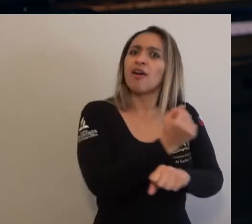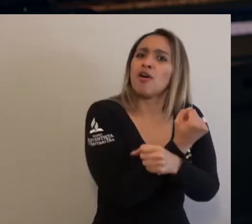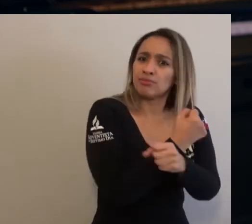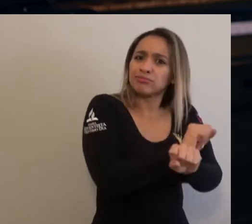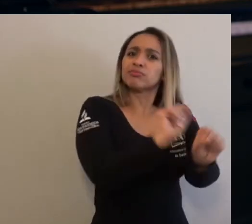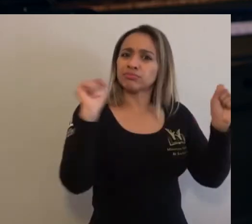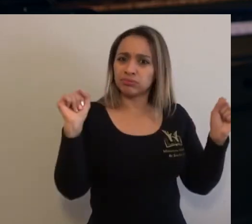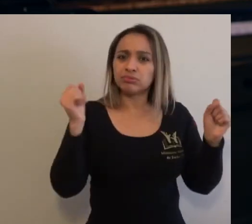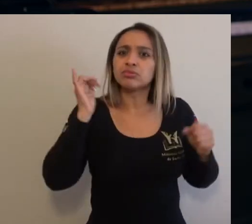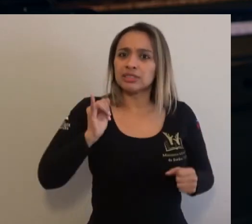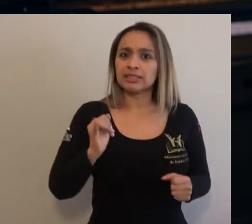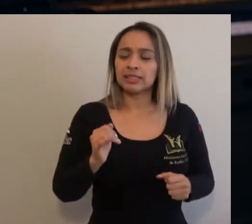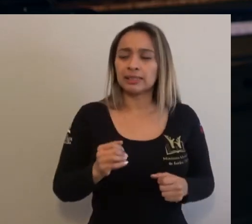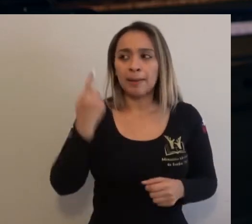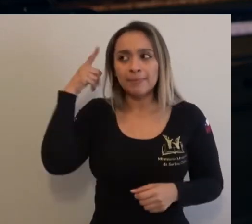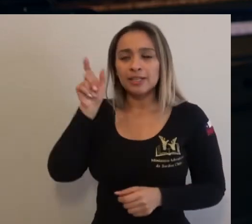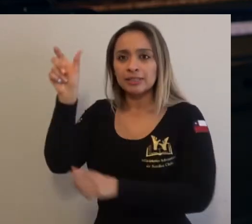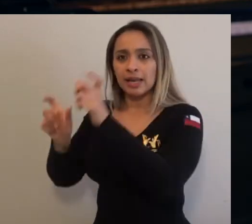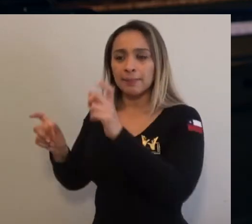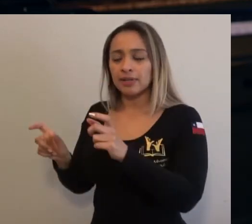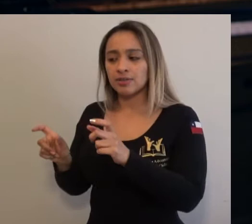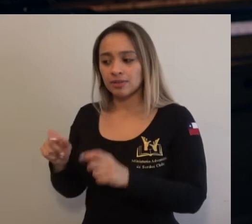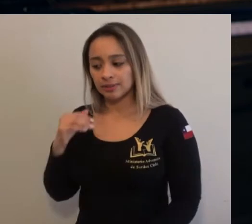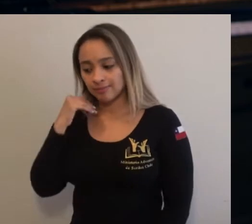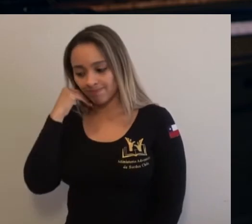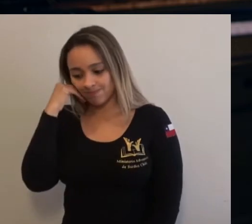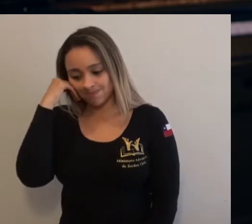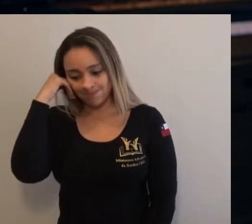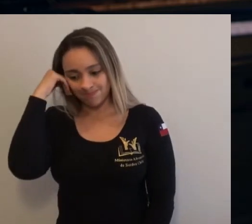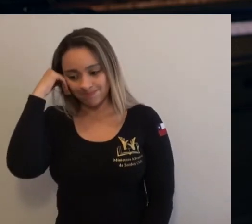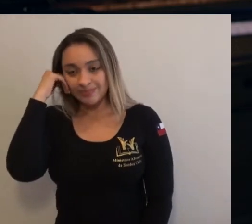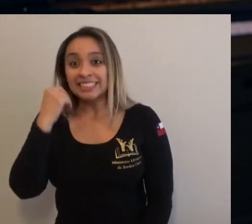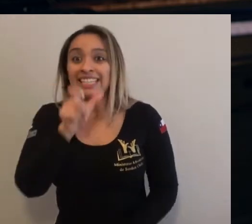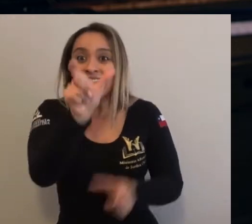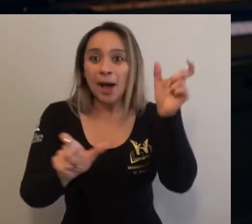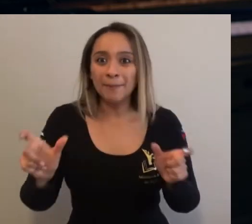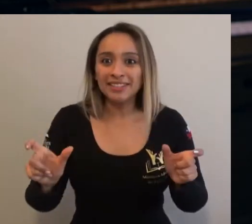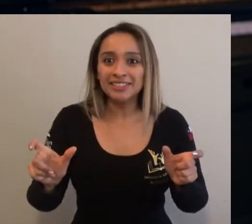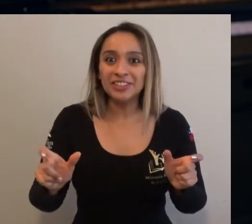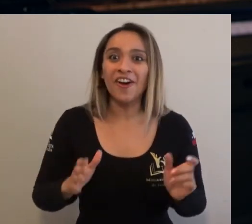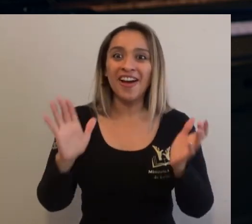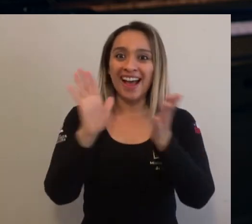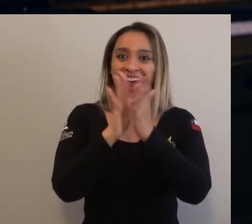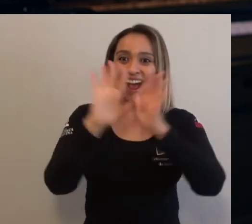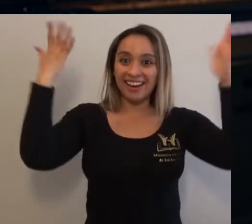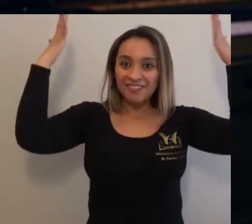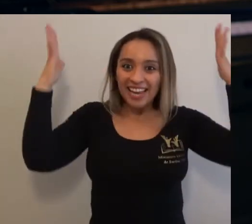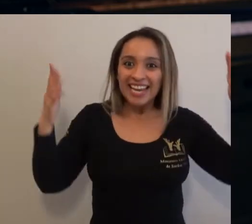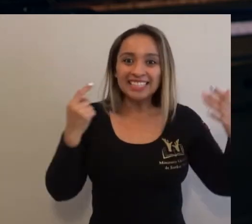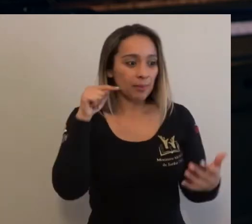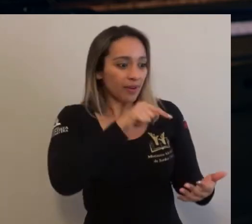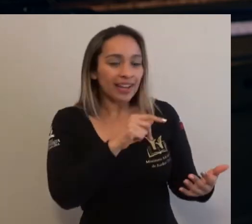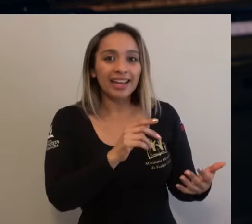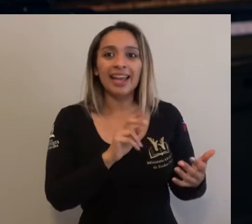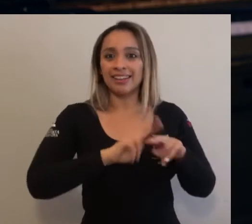estas palabras, se avergonzaban todos sus adversarios, pero todo el pueblo se regocijaba por todas las cosas gloriosas